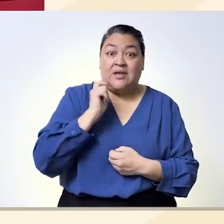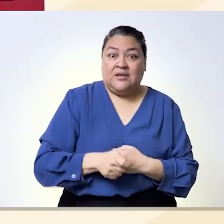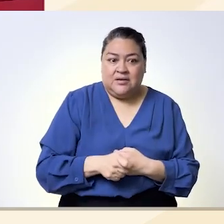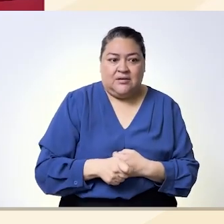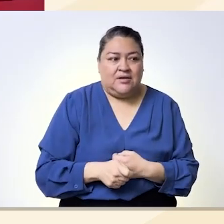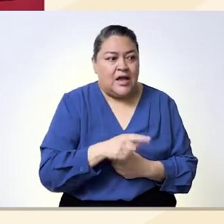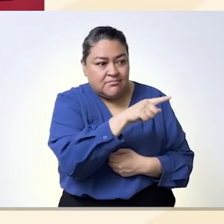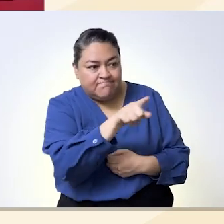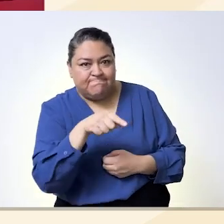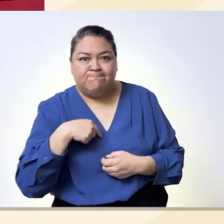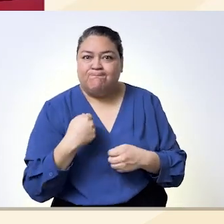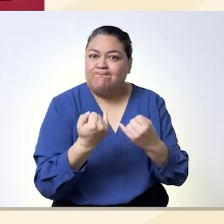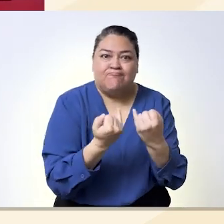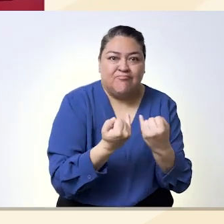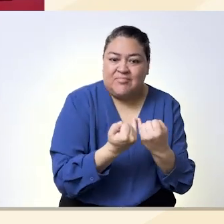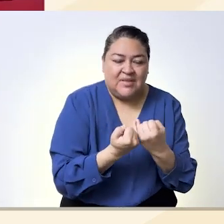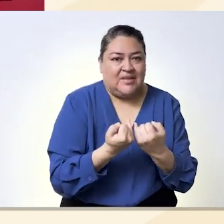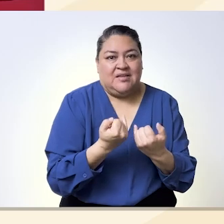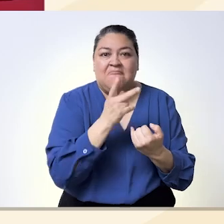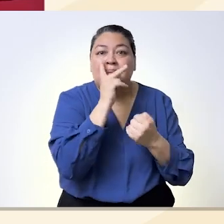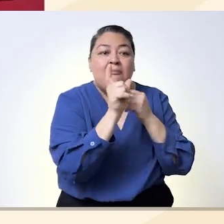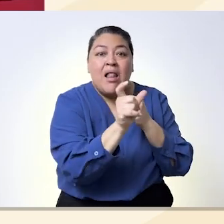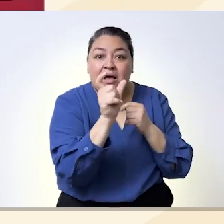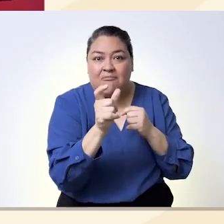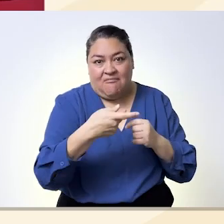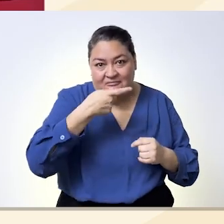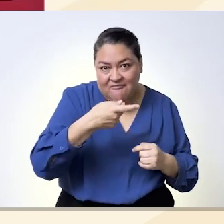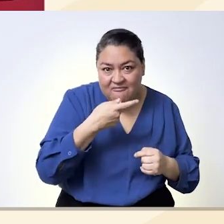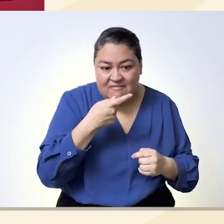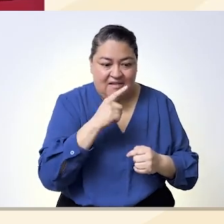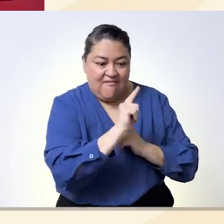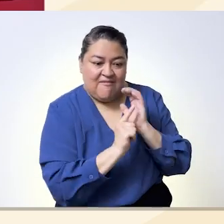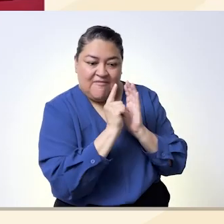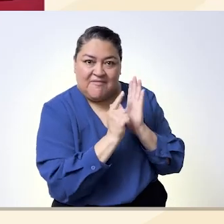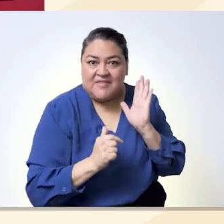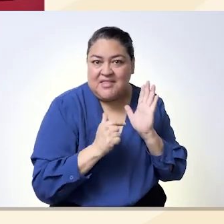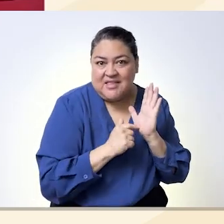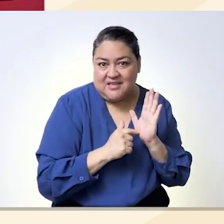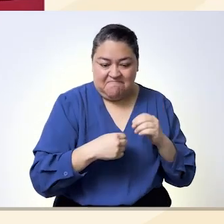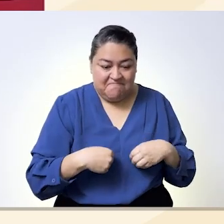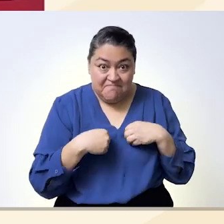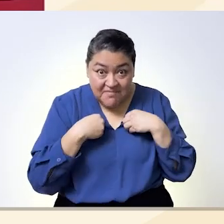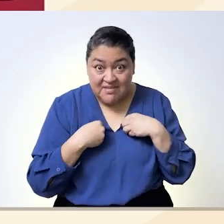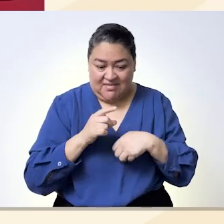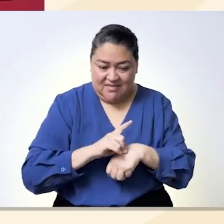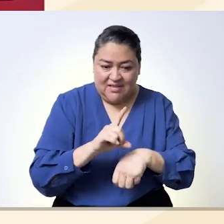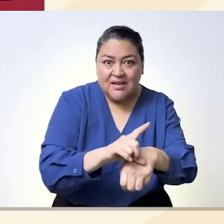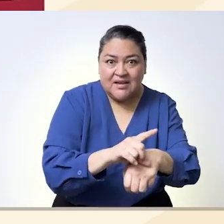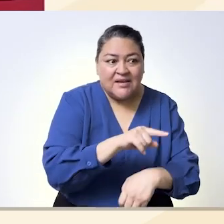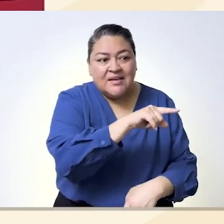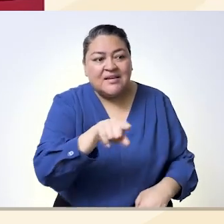que tenemos eso en común, que hay ciertas experiencias que en general el lenguaje normativo, la